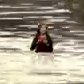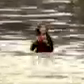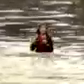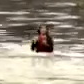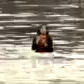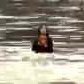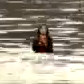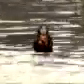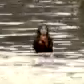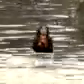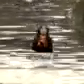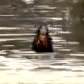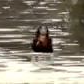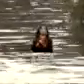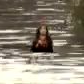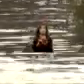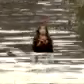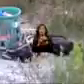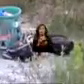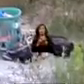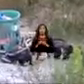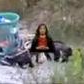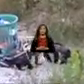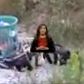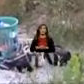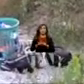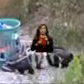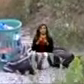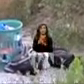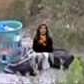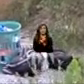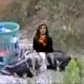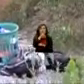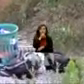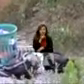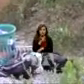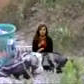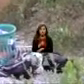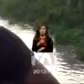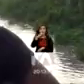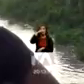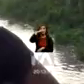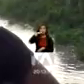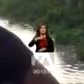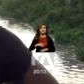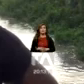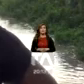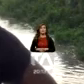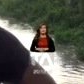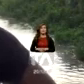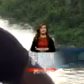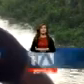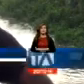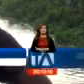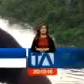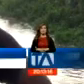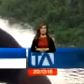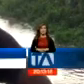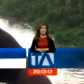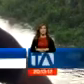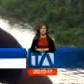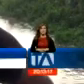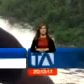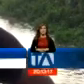a prestar su ayuda. Lo principal, poner a salvo a las personas de la tercera edad y niños. Ahorita intentándose